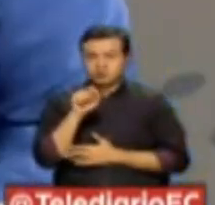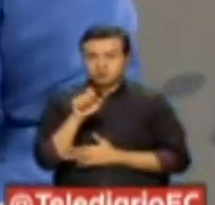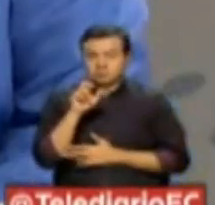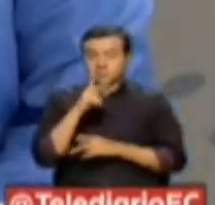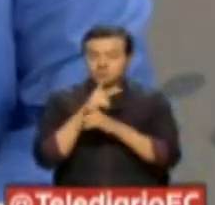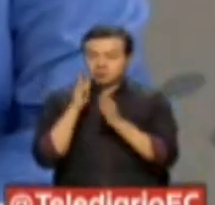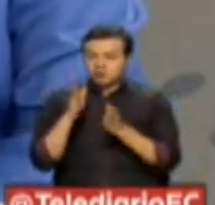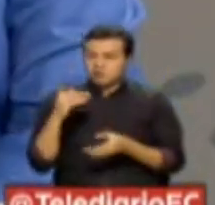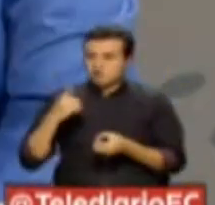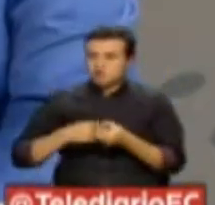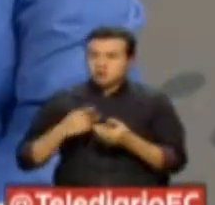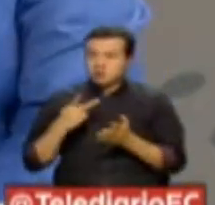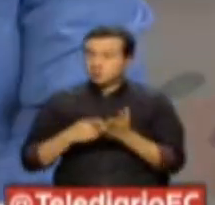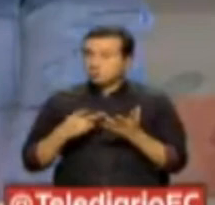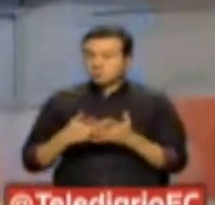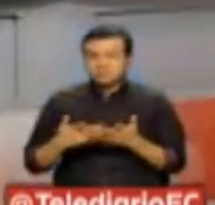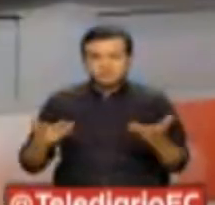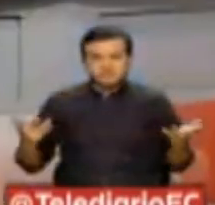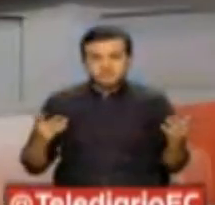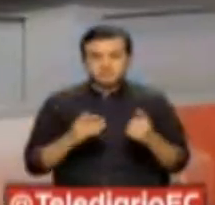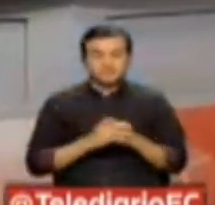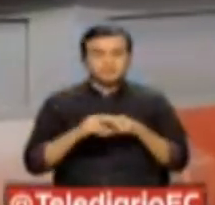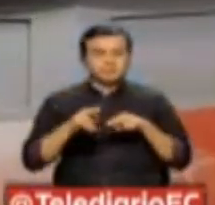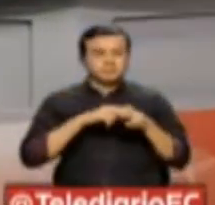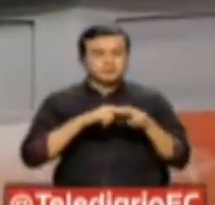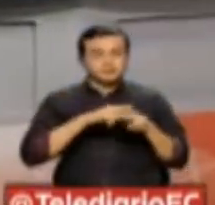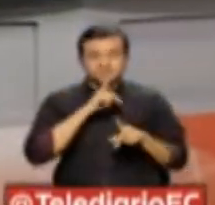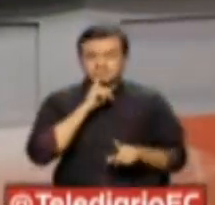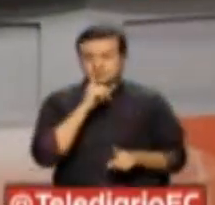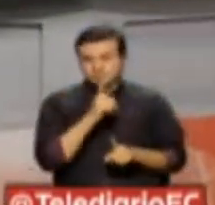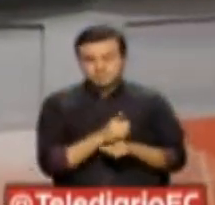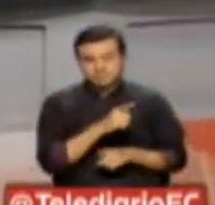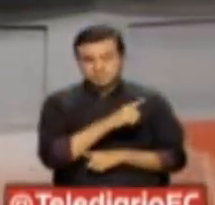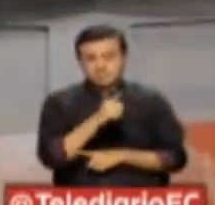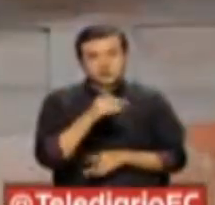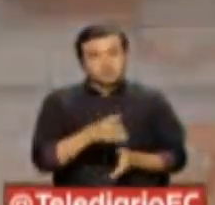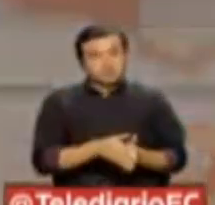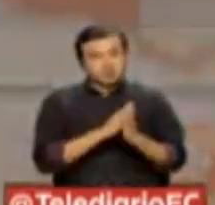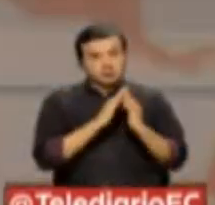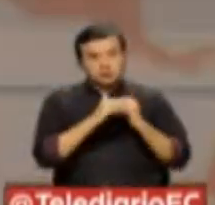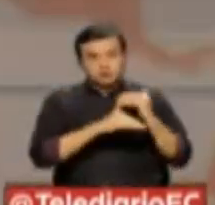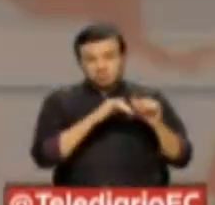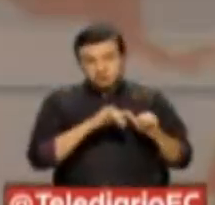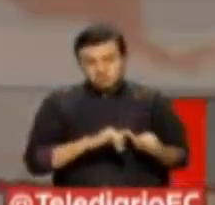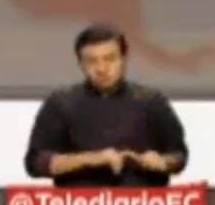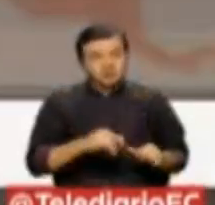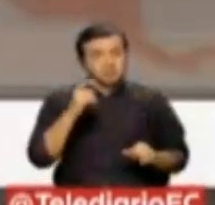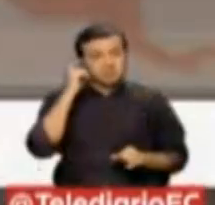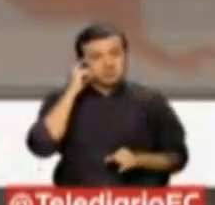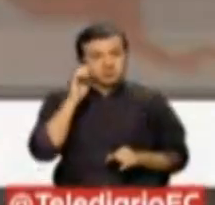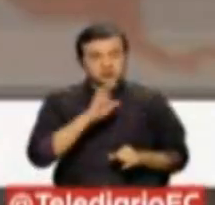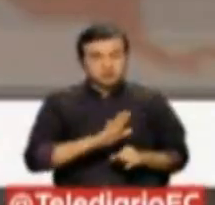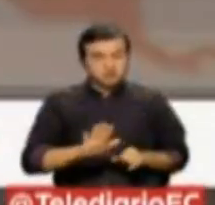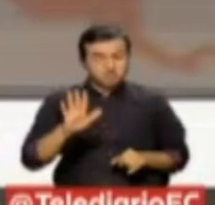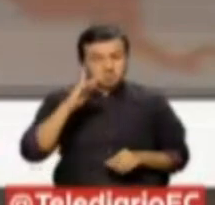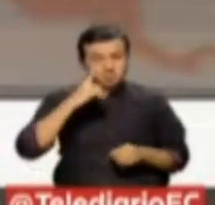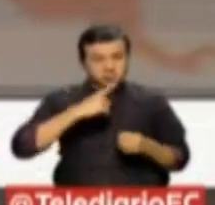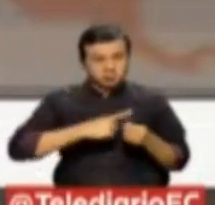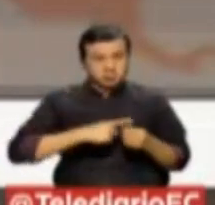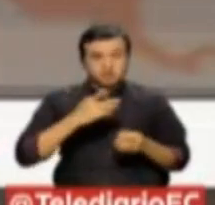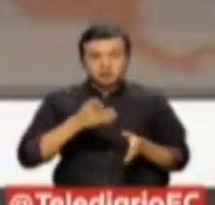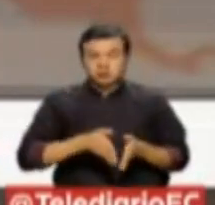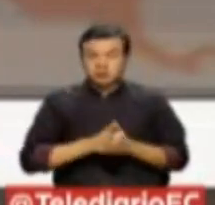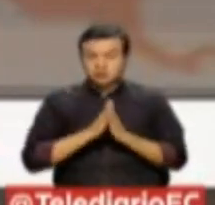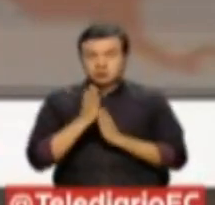estar aquí qué pasa bueno los taxistas legítimamente exigen que continúe el proceso creo que la ciudadanía de quito que